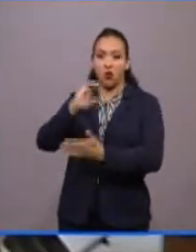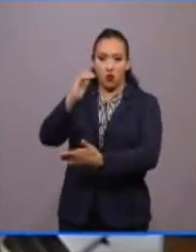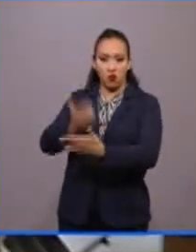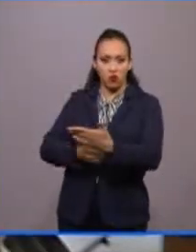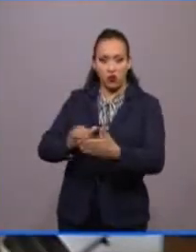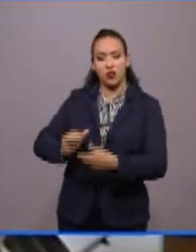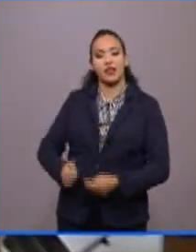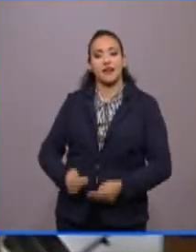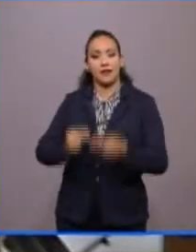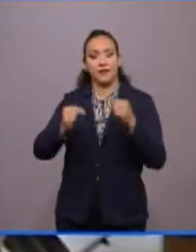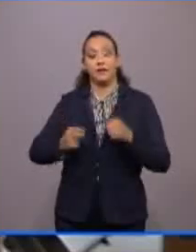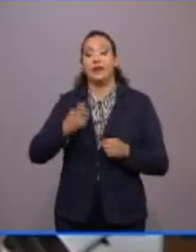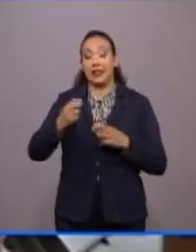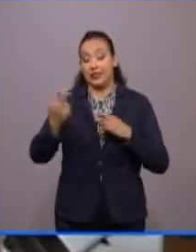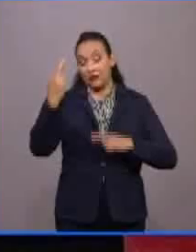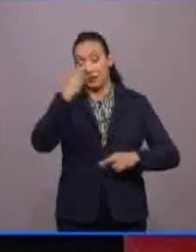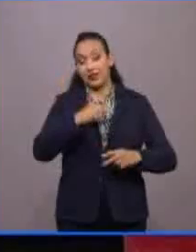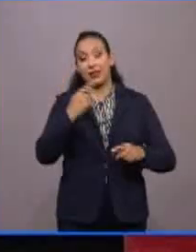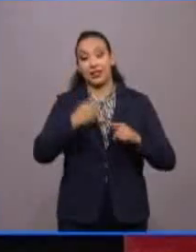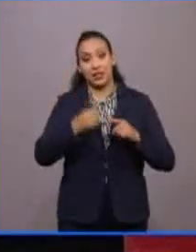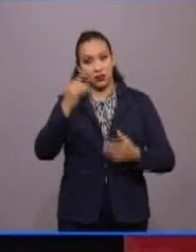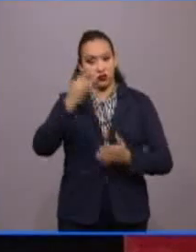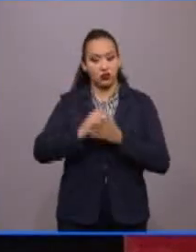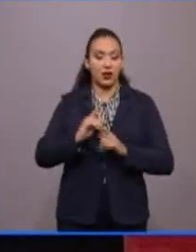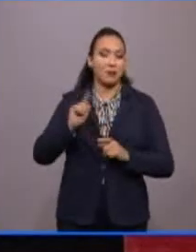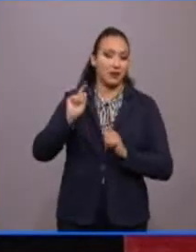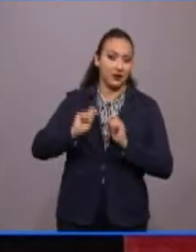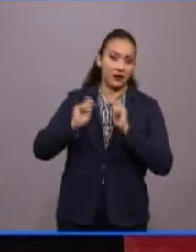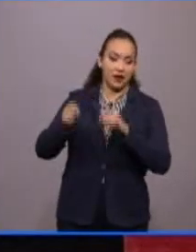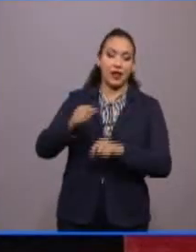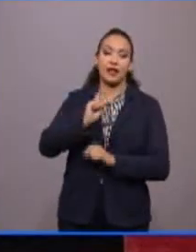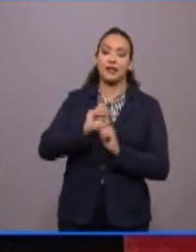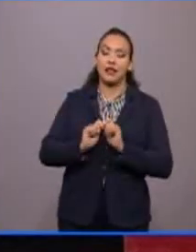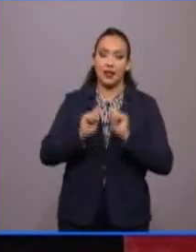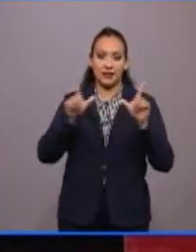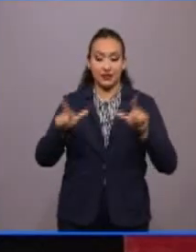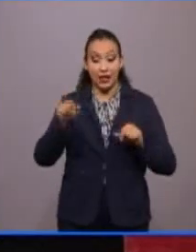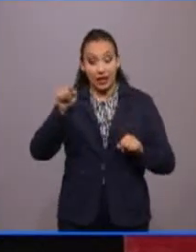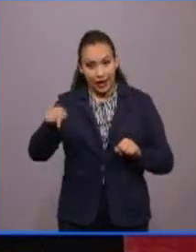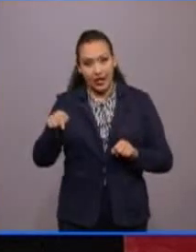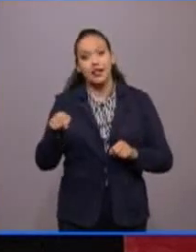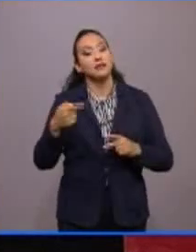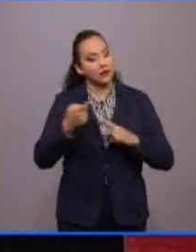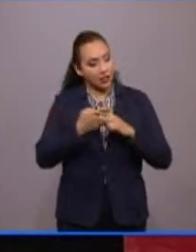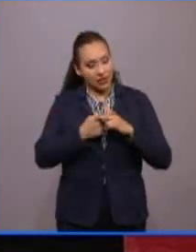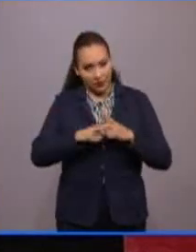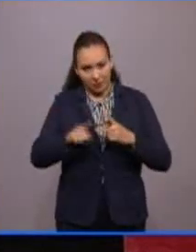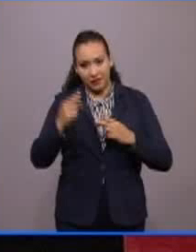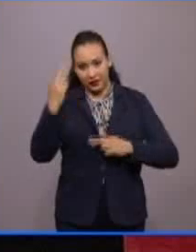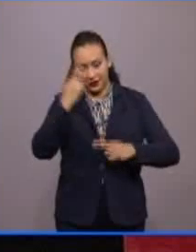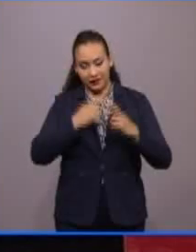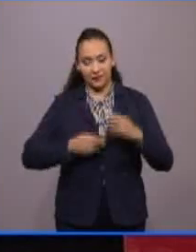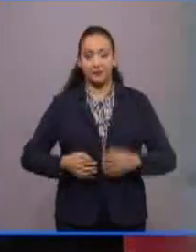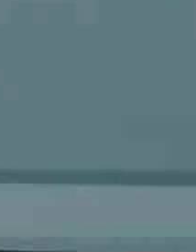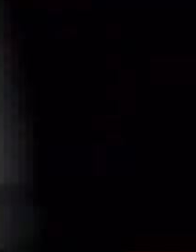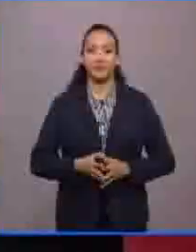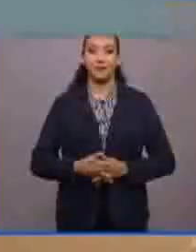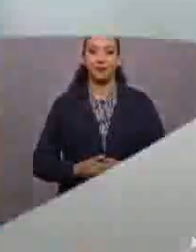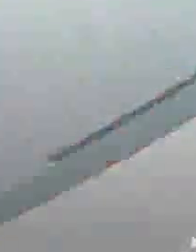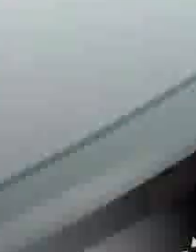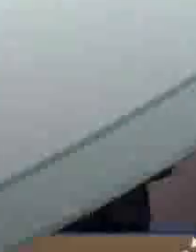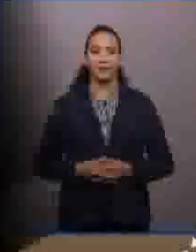de la invalidez serán exclusivos para el municipio de Tlaxcala, que fue el que promovió la controversia constitucional.